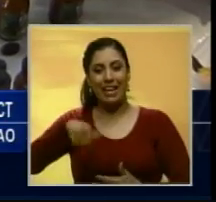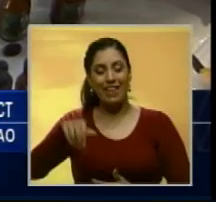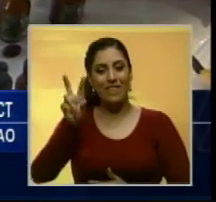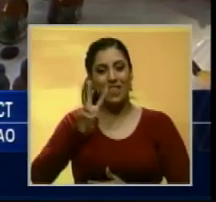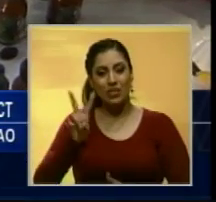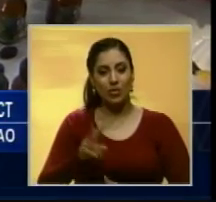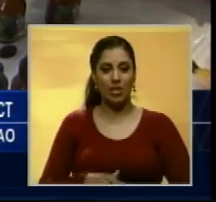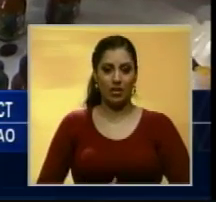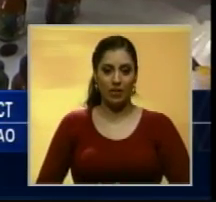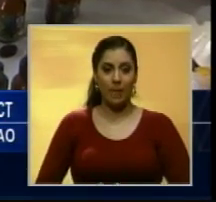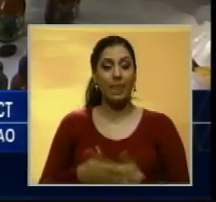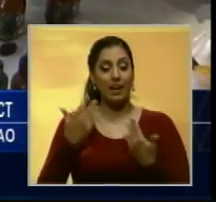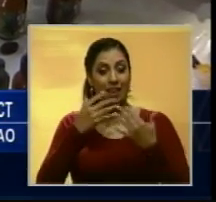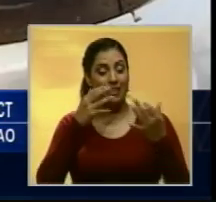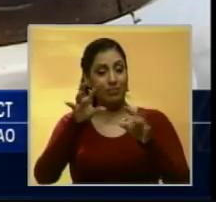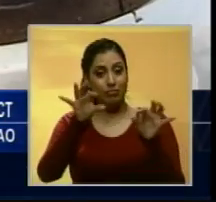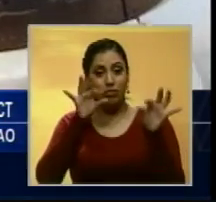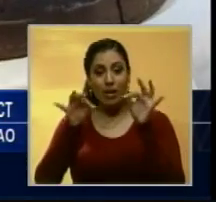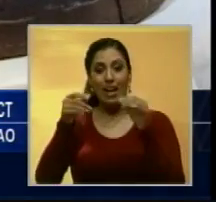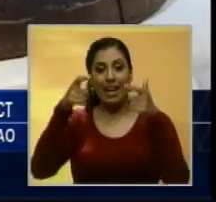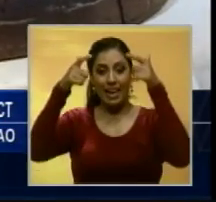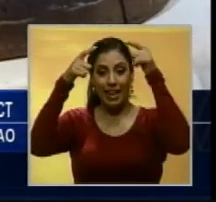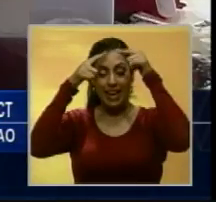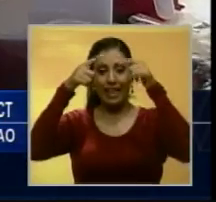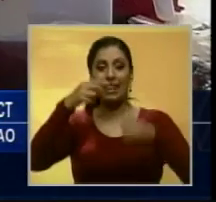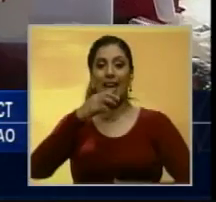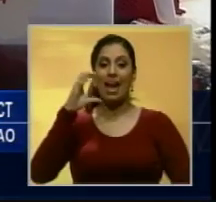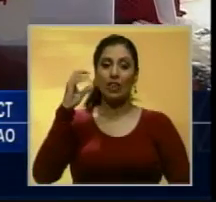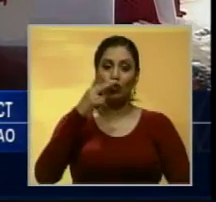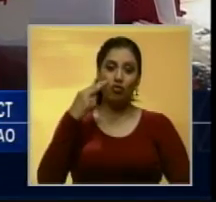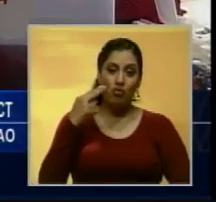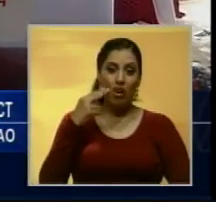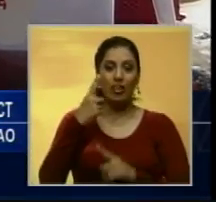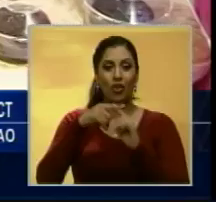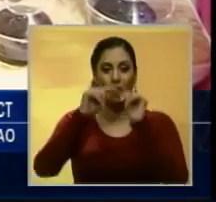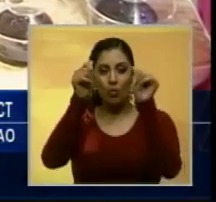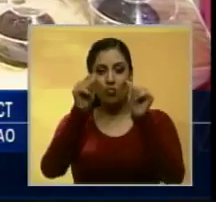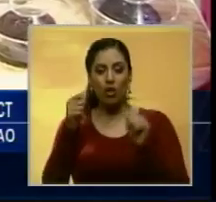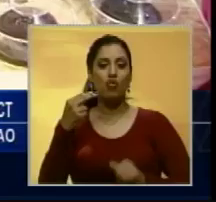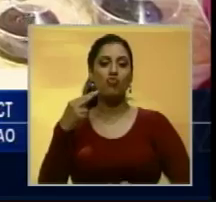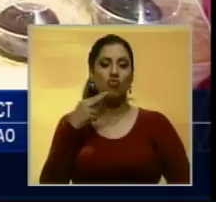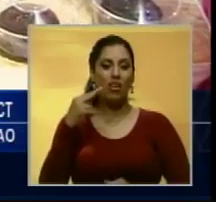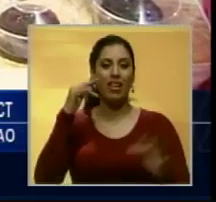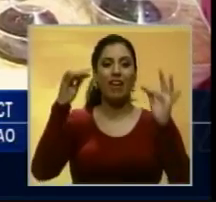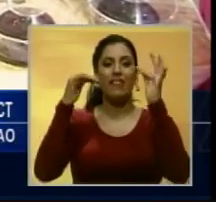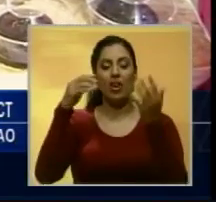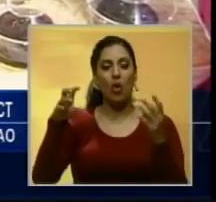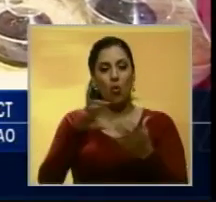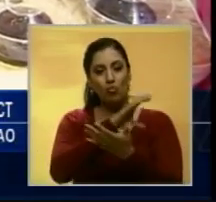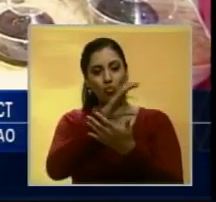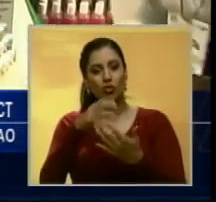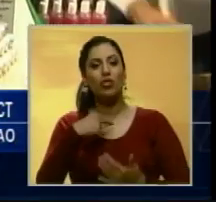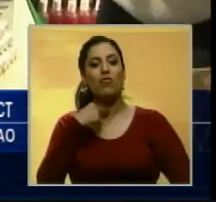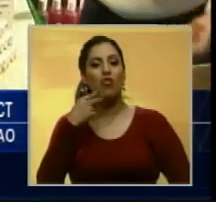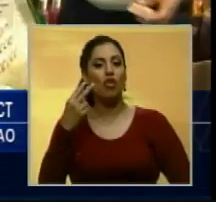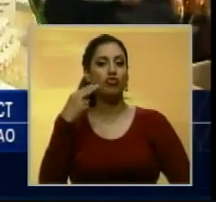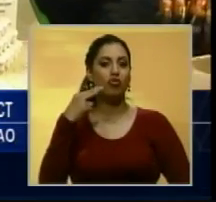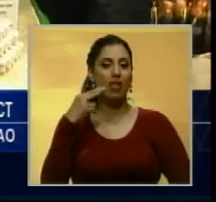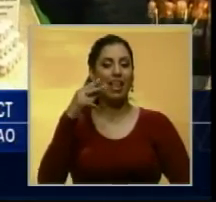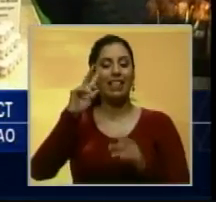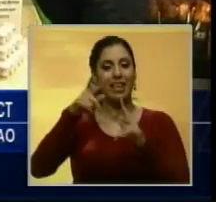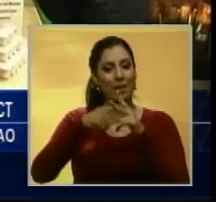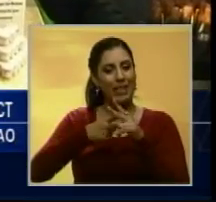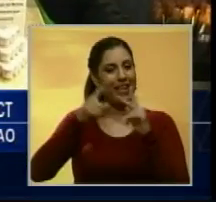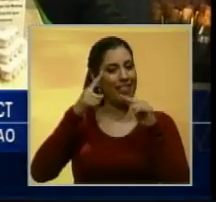base de cacao, la elección de la reina del cacao, esculturas de chocolate, el Festival Musical de la Voz del Cacao y